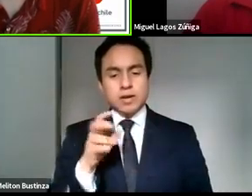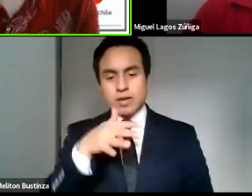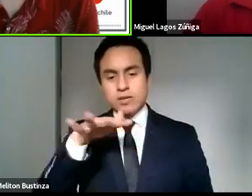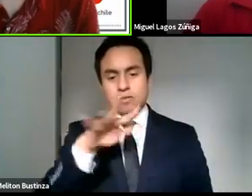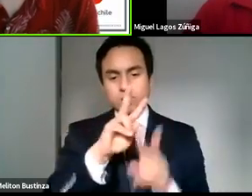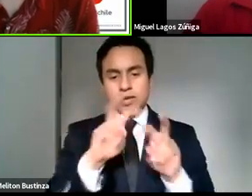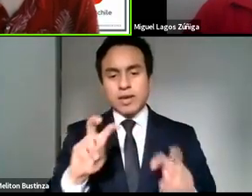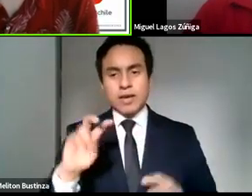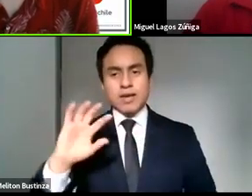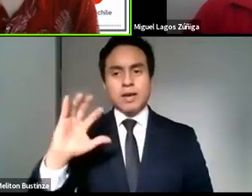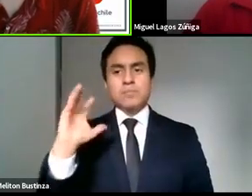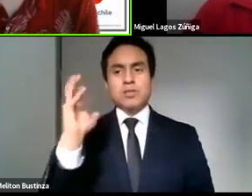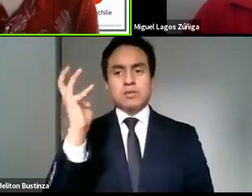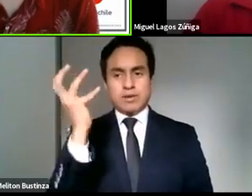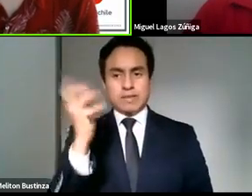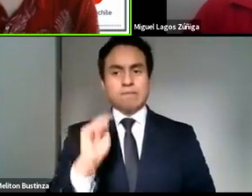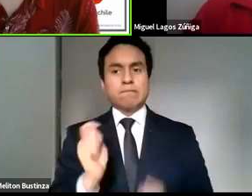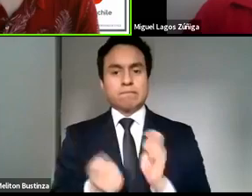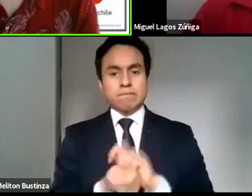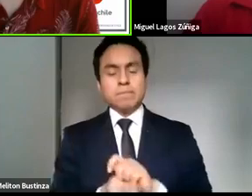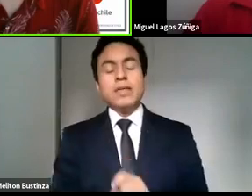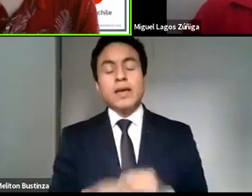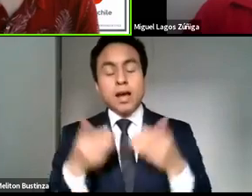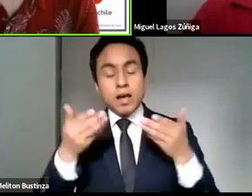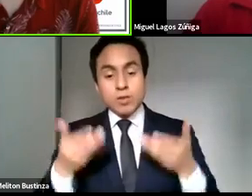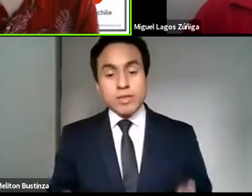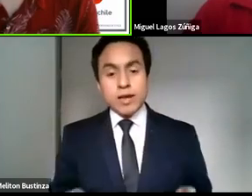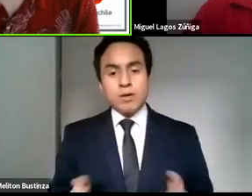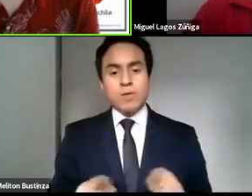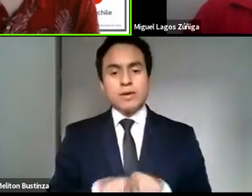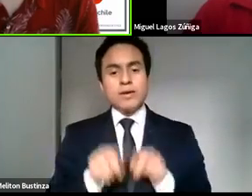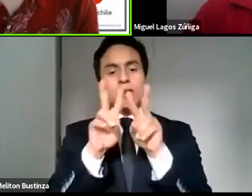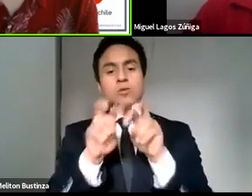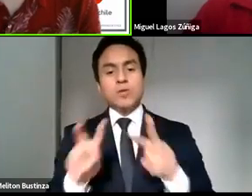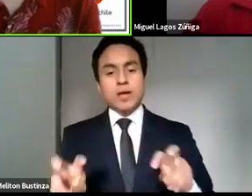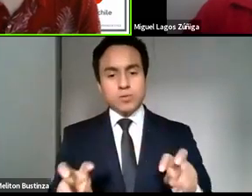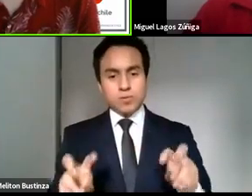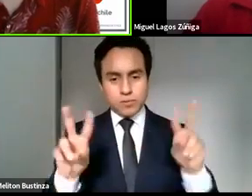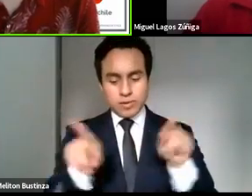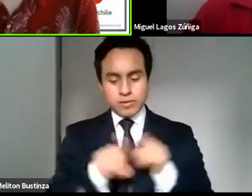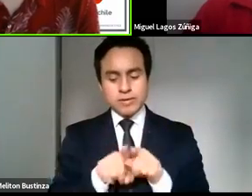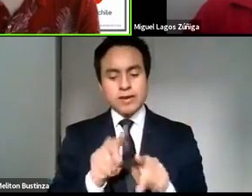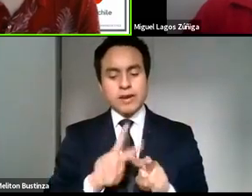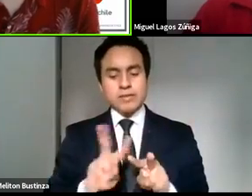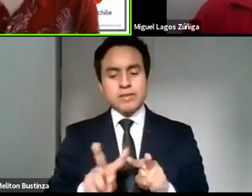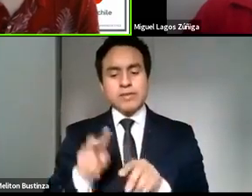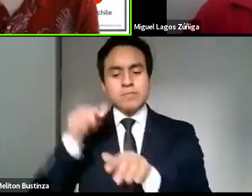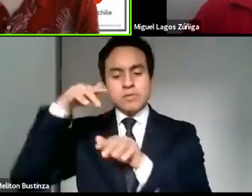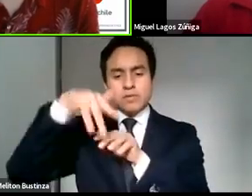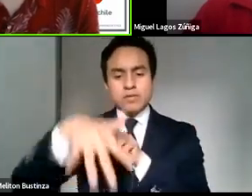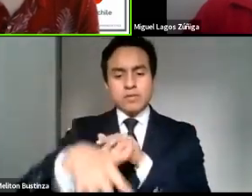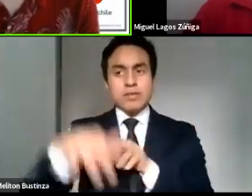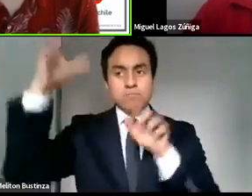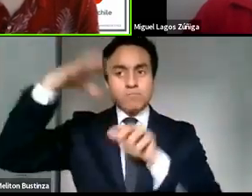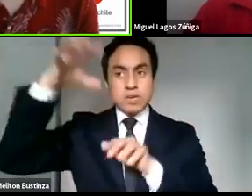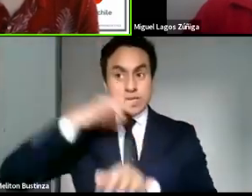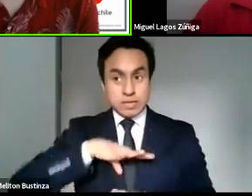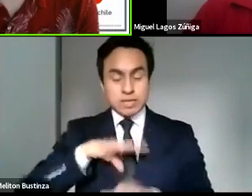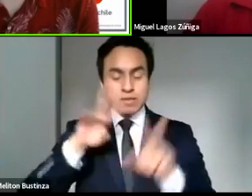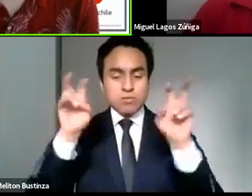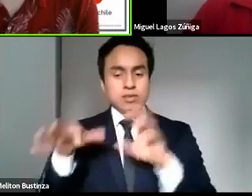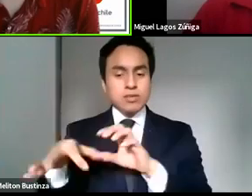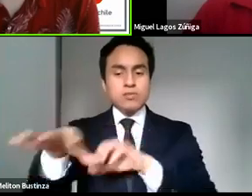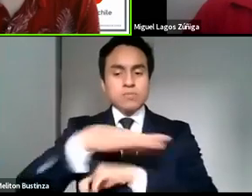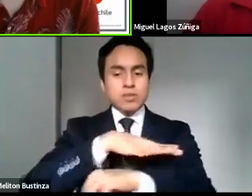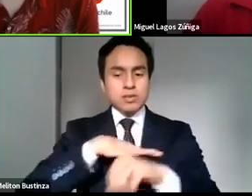hidrología y cambio climático. En la actualidad se encuentra estudiando la dinámica de la generación de precipitaciones en Chile en el contexto de su